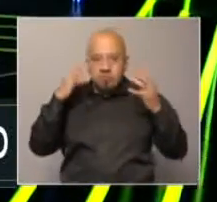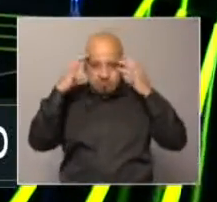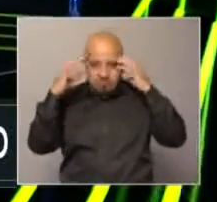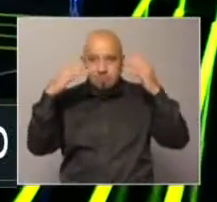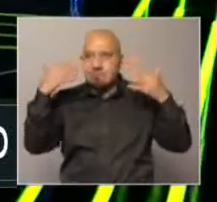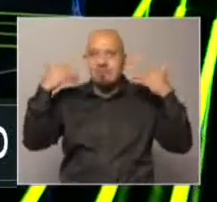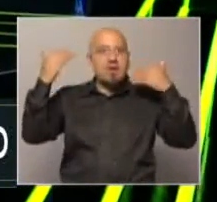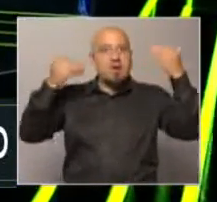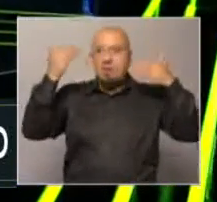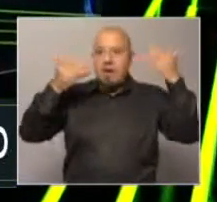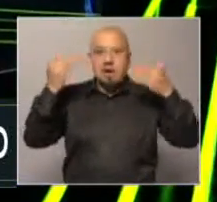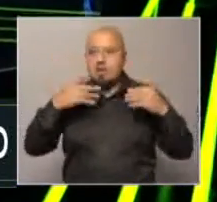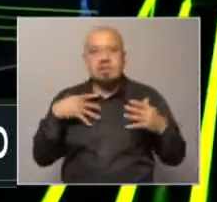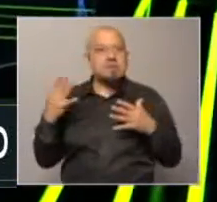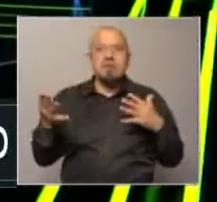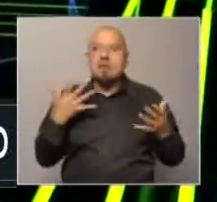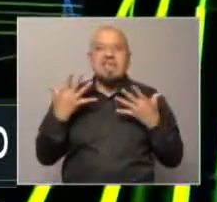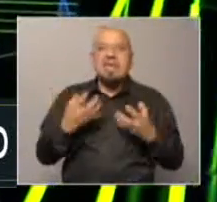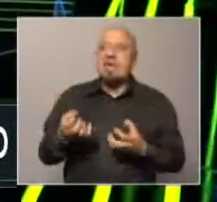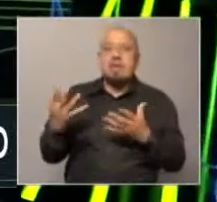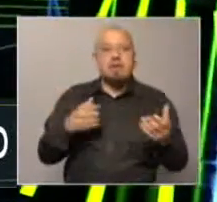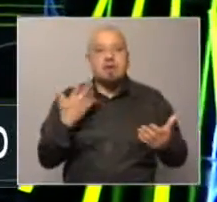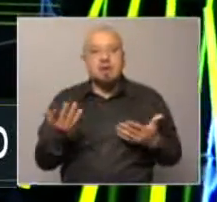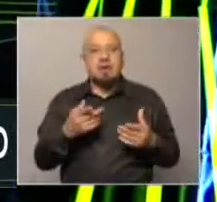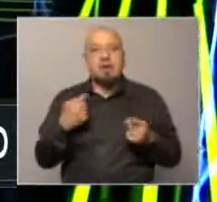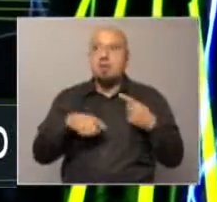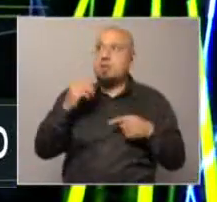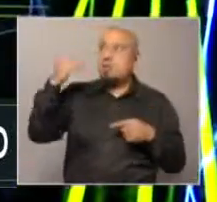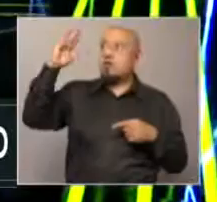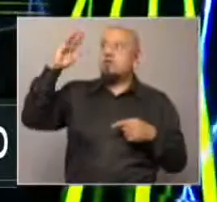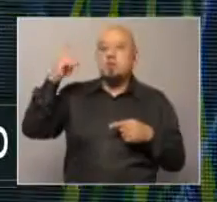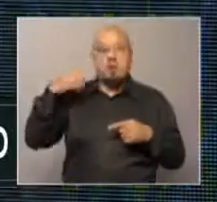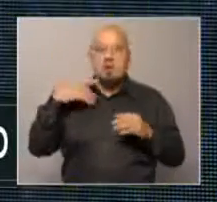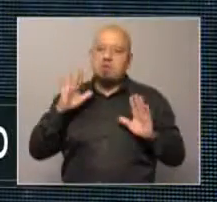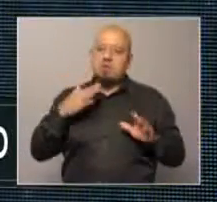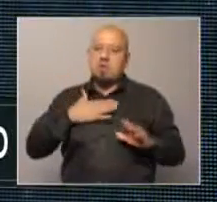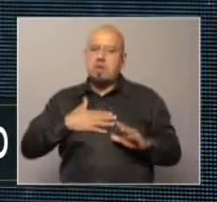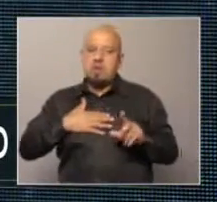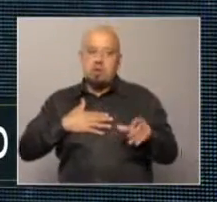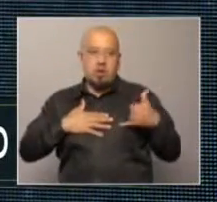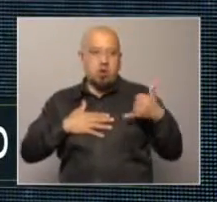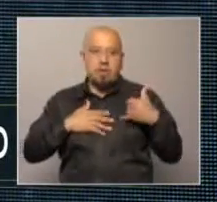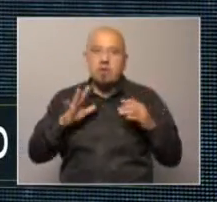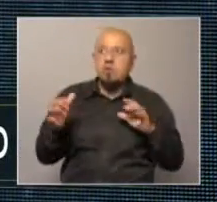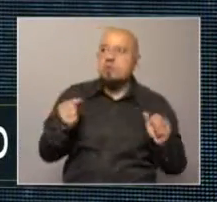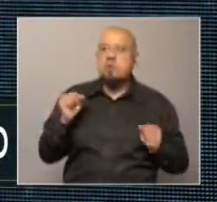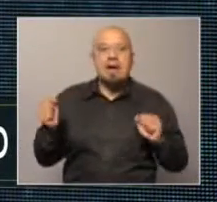veces no estamos dispuestos a ser adultos frente a esos chiquilines y generar mejores condiciones para que crezcan